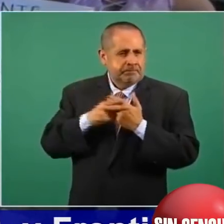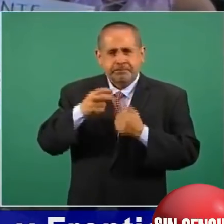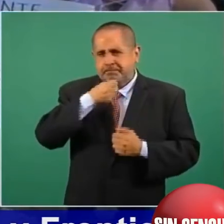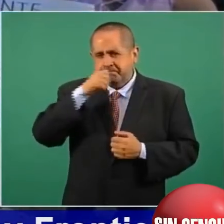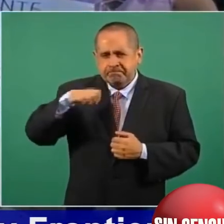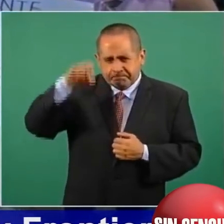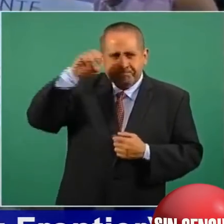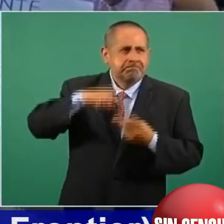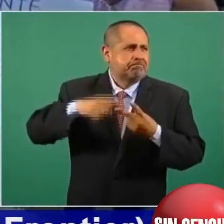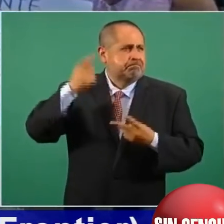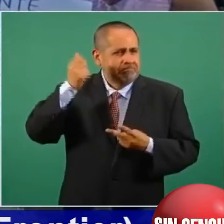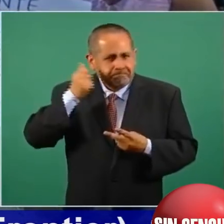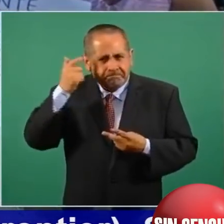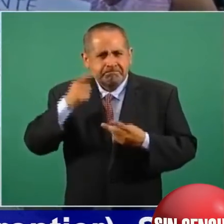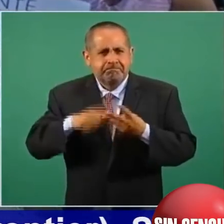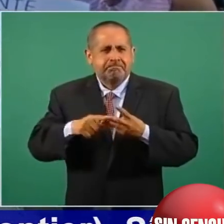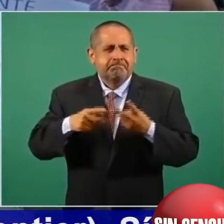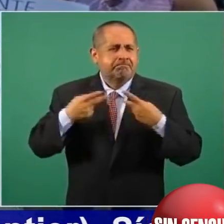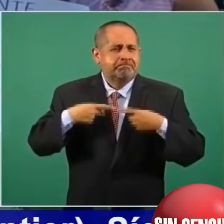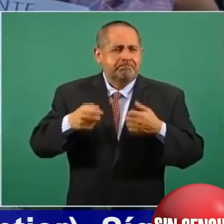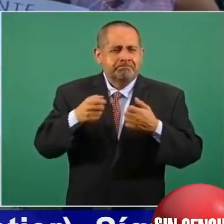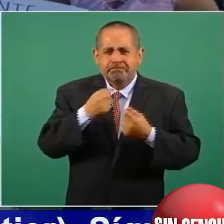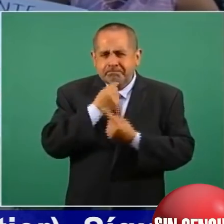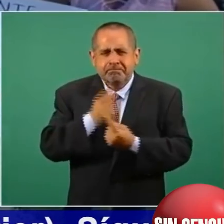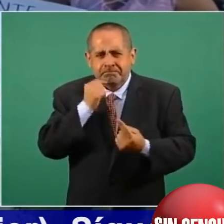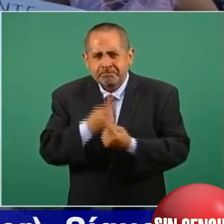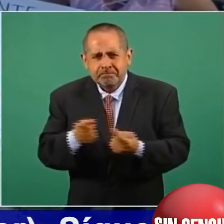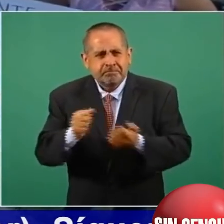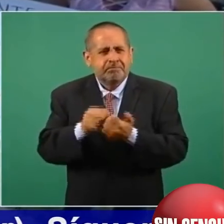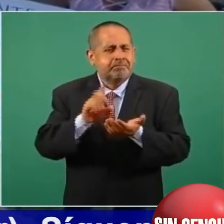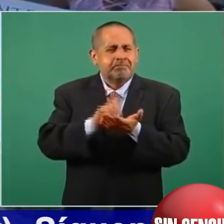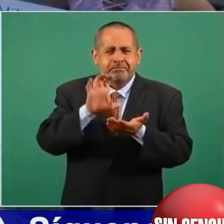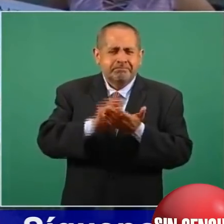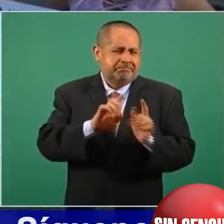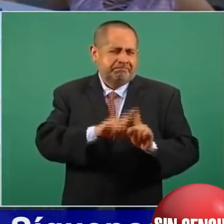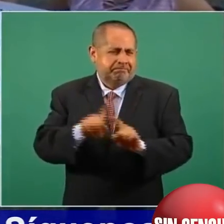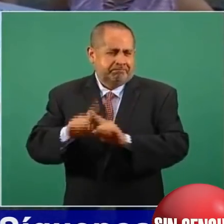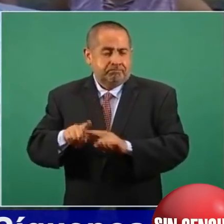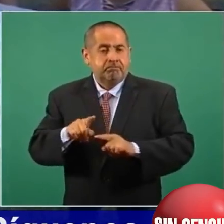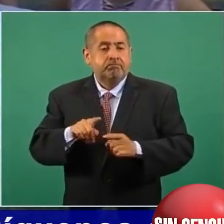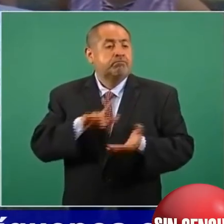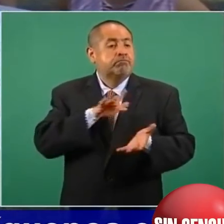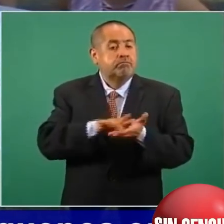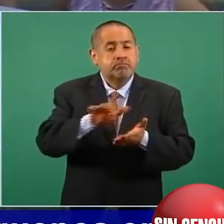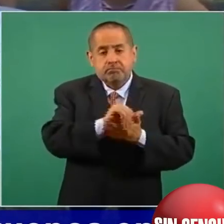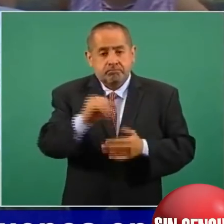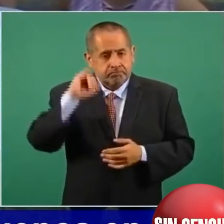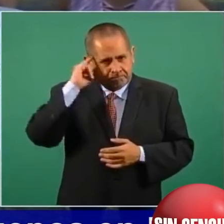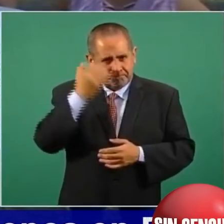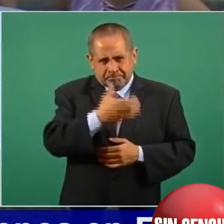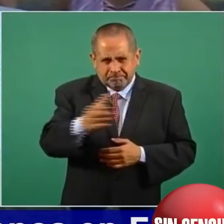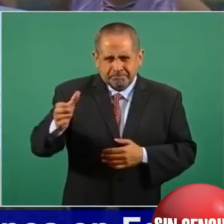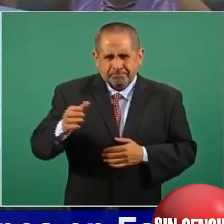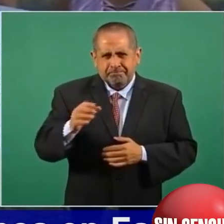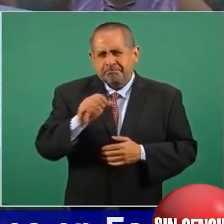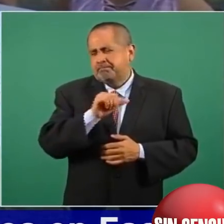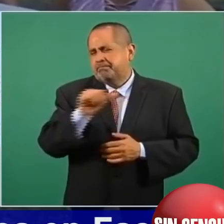las becas, los apoyos a niñas, a niños con discapacidad, el apoyo a los campesinos,